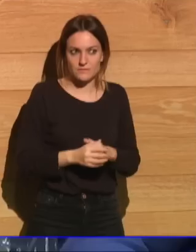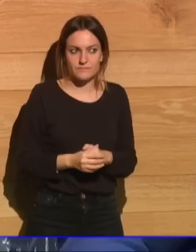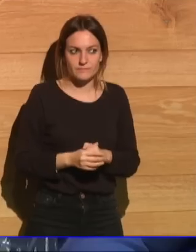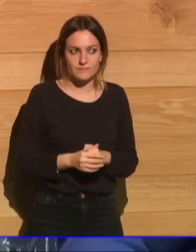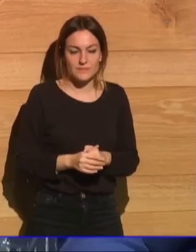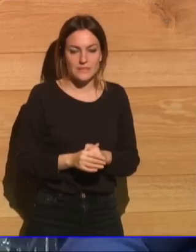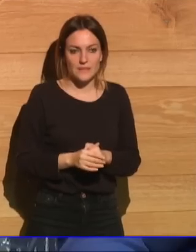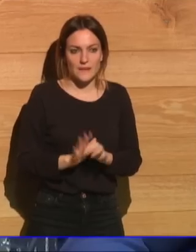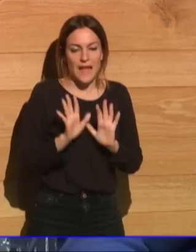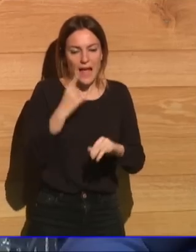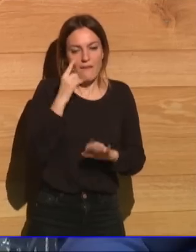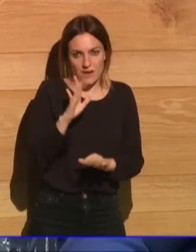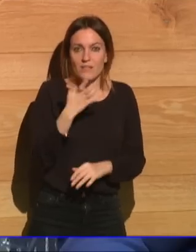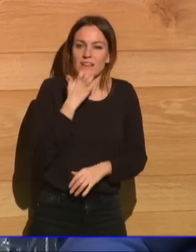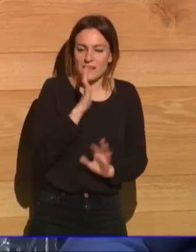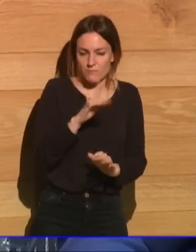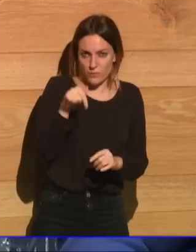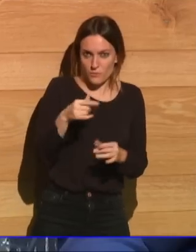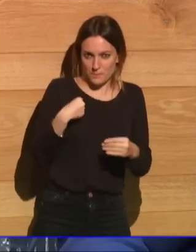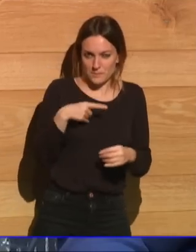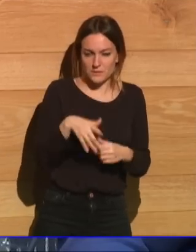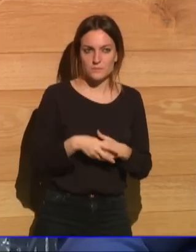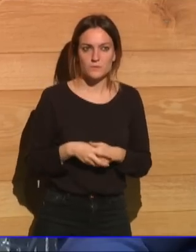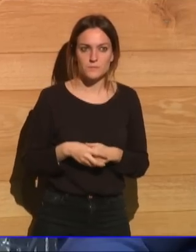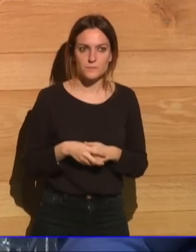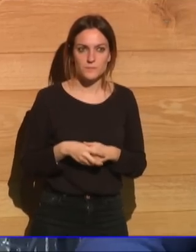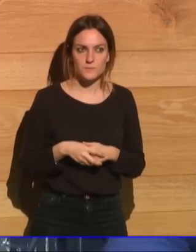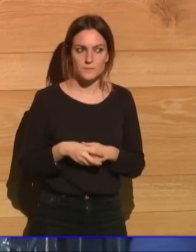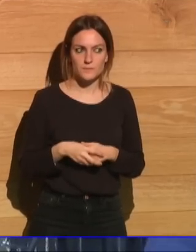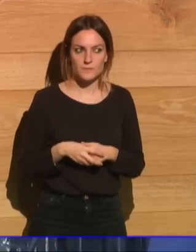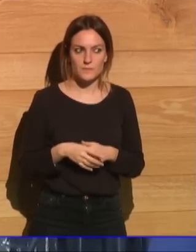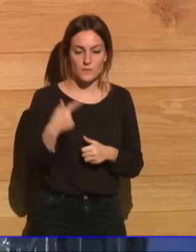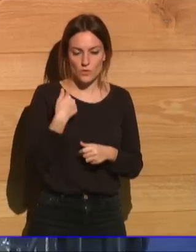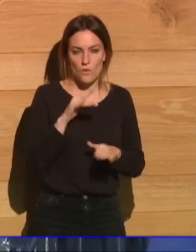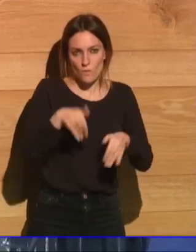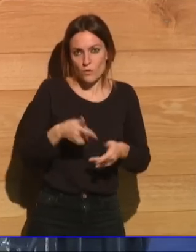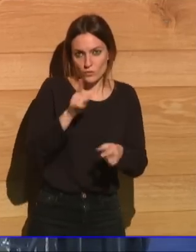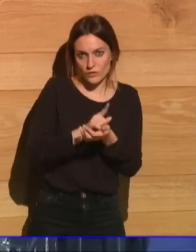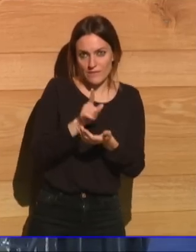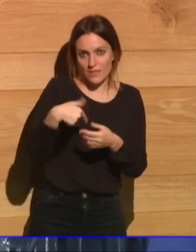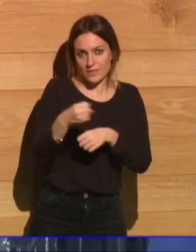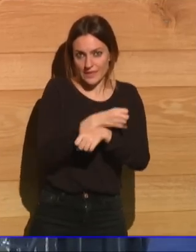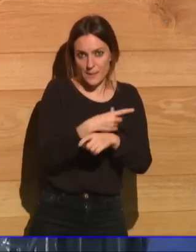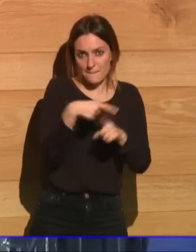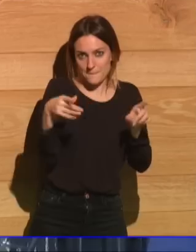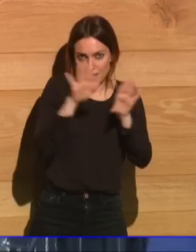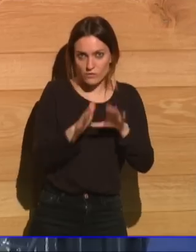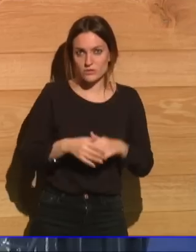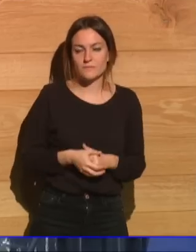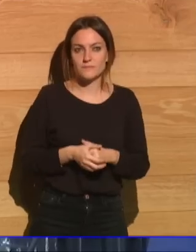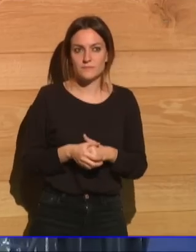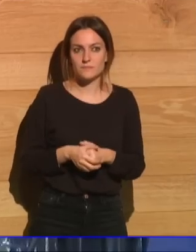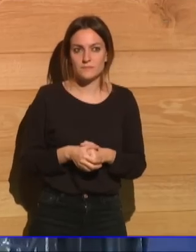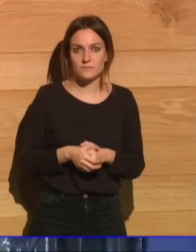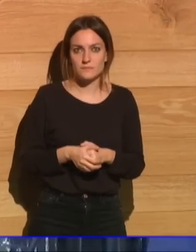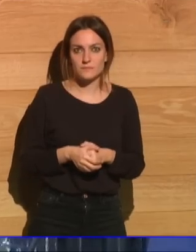pero que no, es que no... A ver, un ejemplo de esto. Y me vuelvo al Expreso de Medianoche. En el momento en el